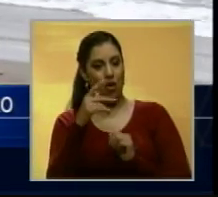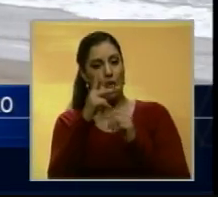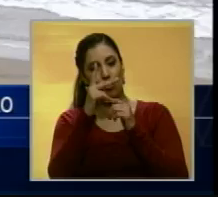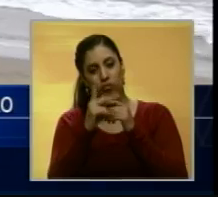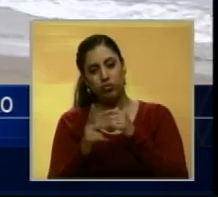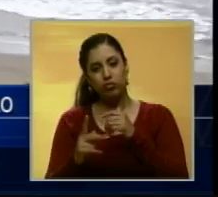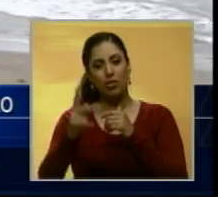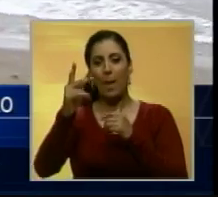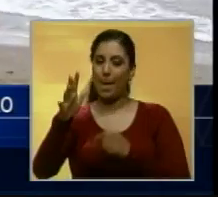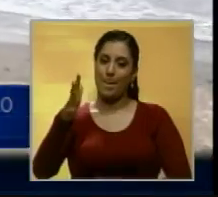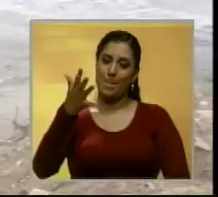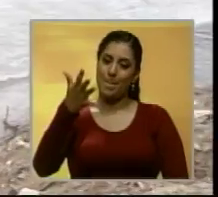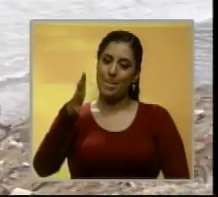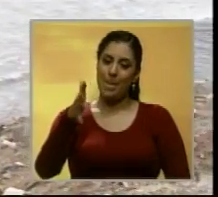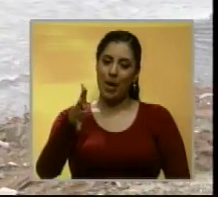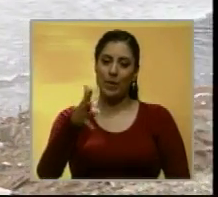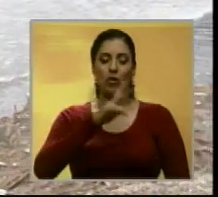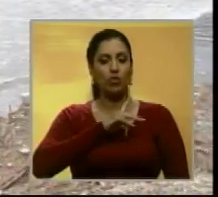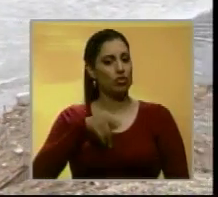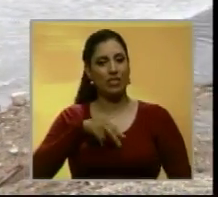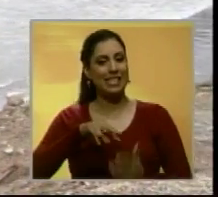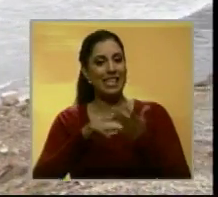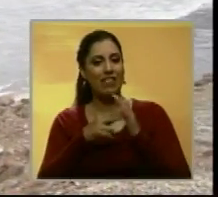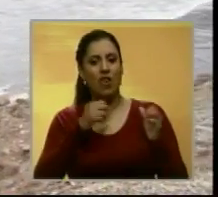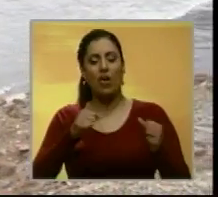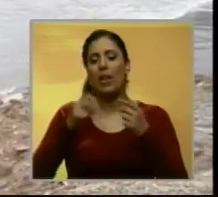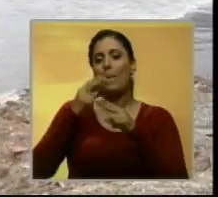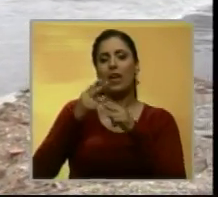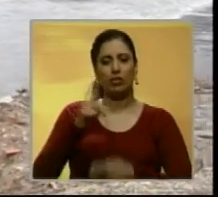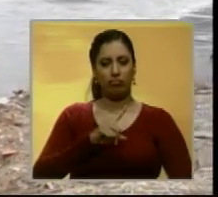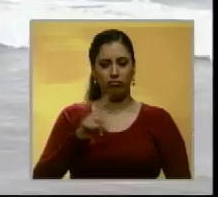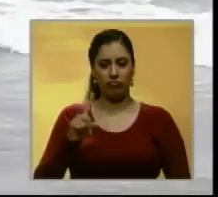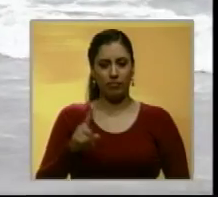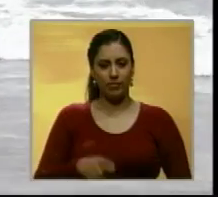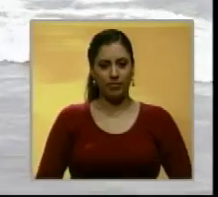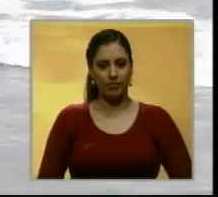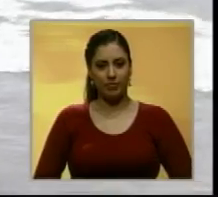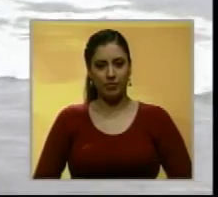millas aproximadamente. No va a representar ya peligro alguno.